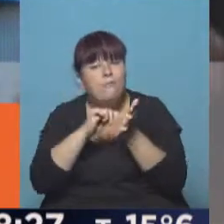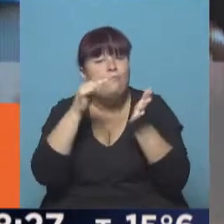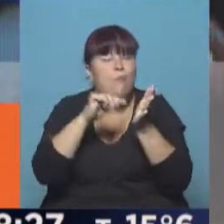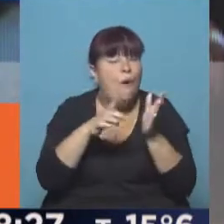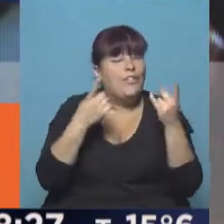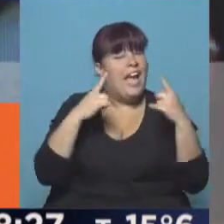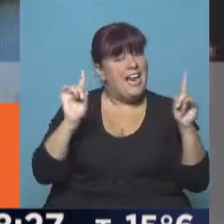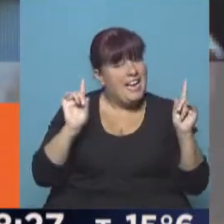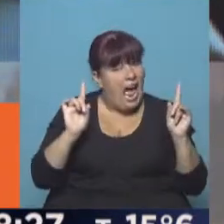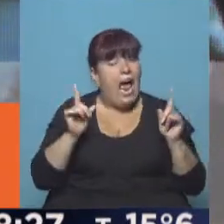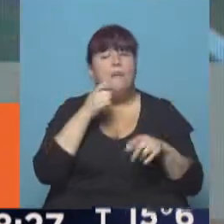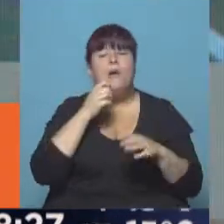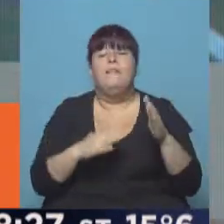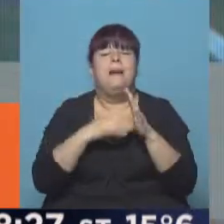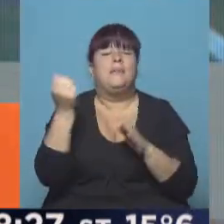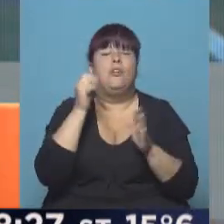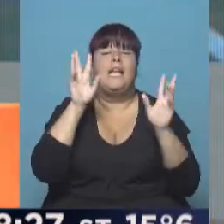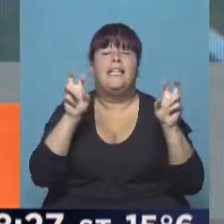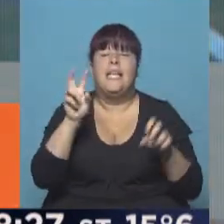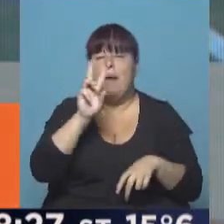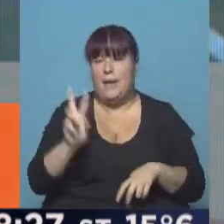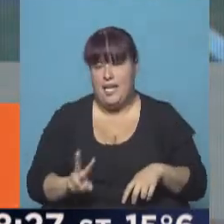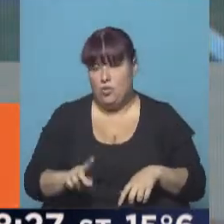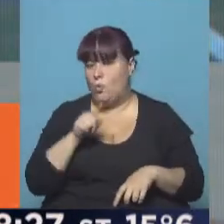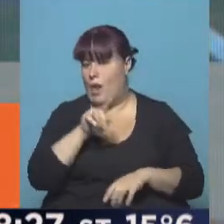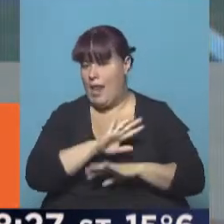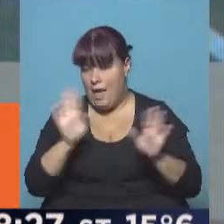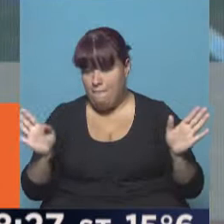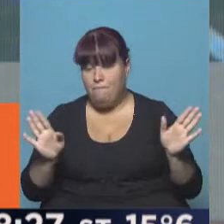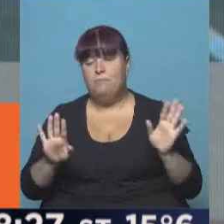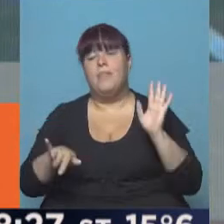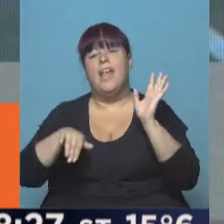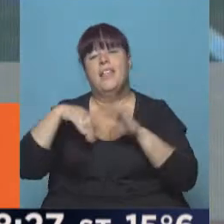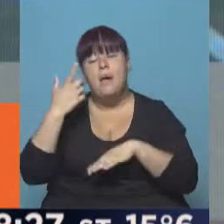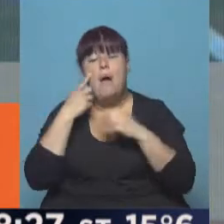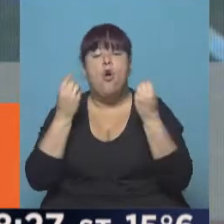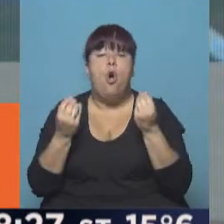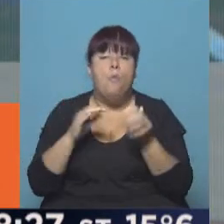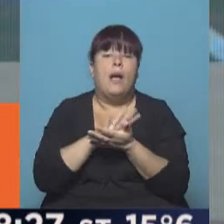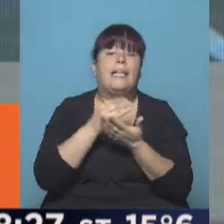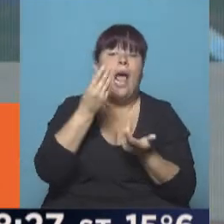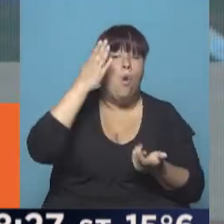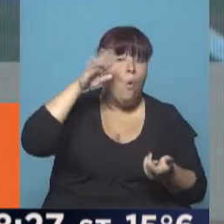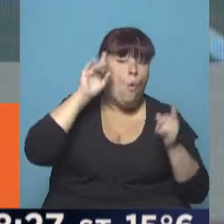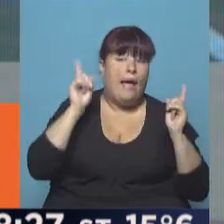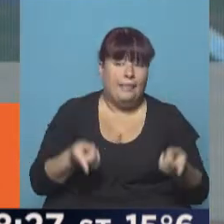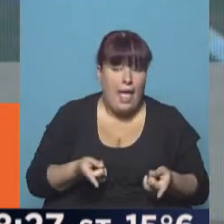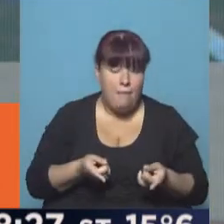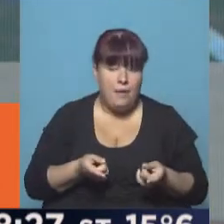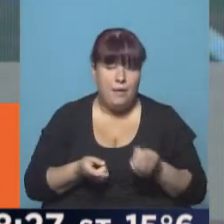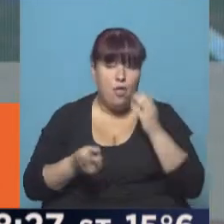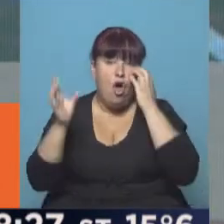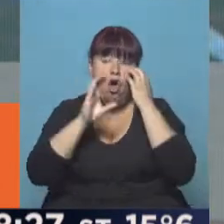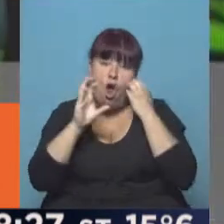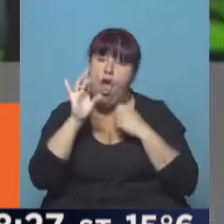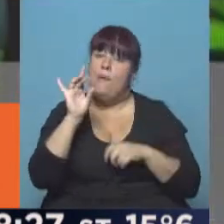llaman la atención. El fundamental es el tema de Venezuela, yo creo, y luego a ver qué pasa con Cuba también. Colombia